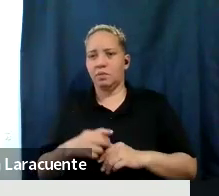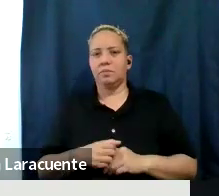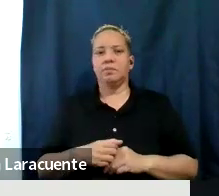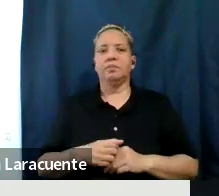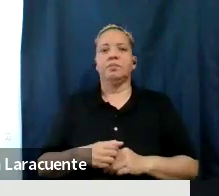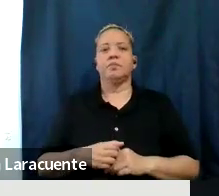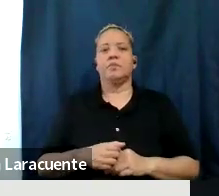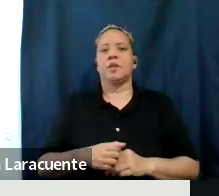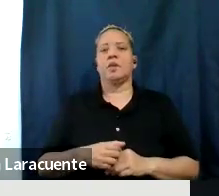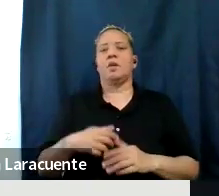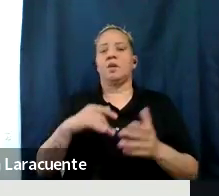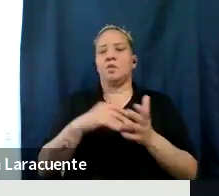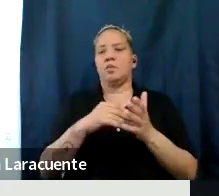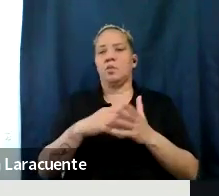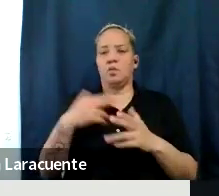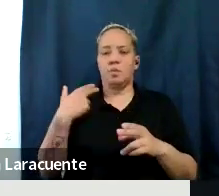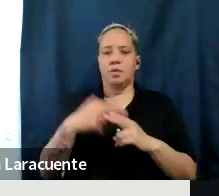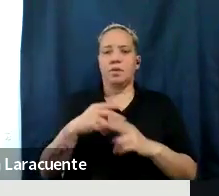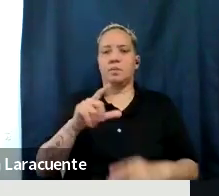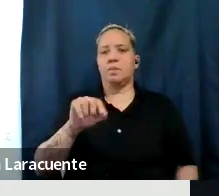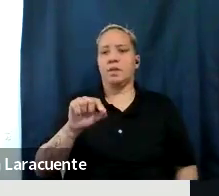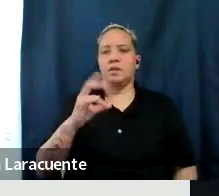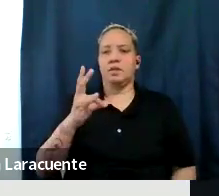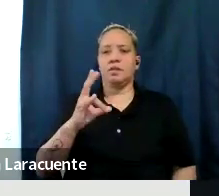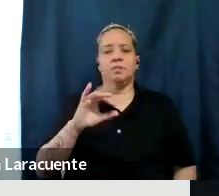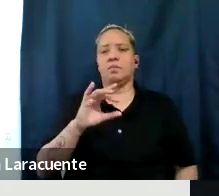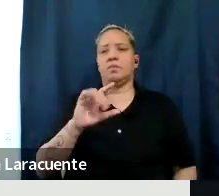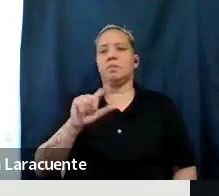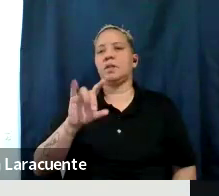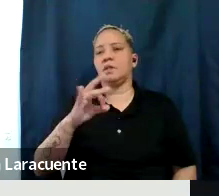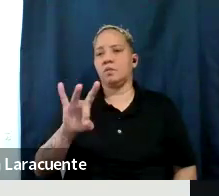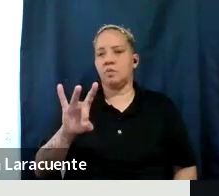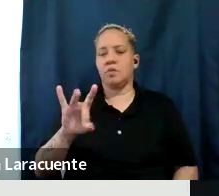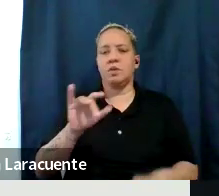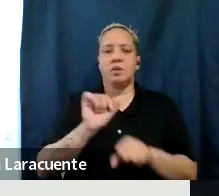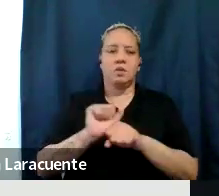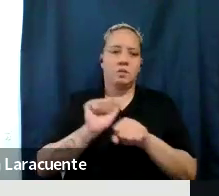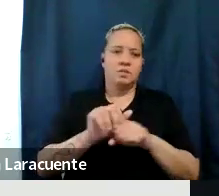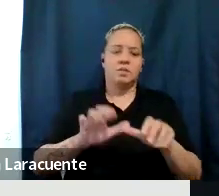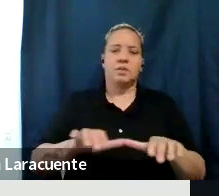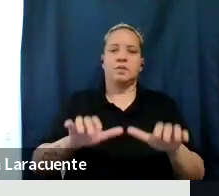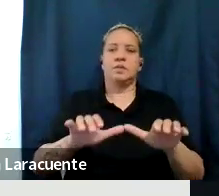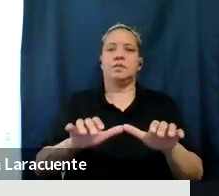Estudios Hispánicos en 2018. Es un trabajo que realicé